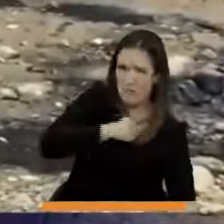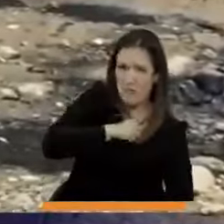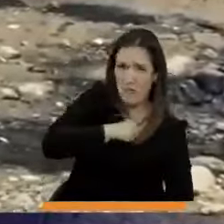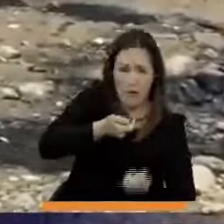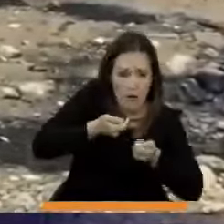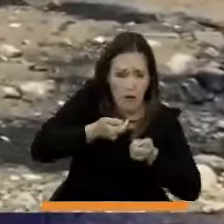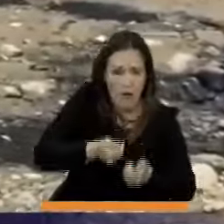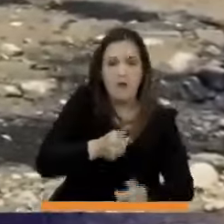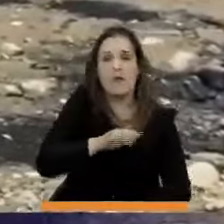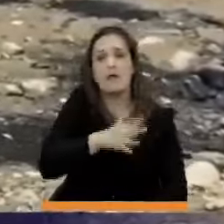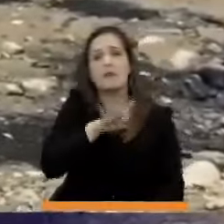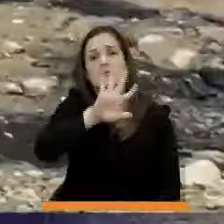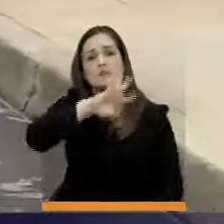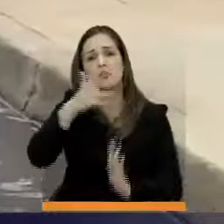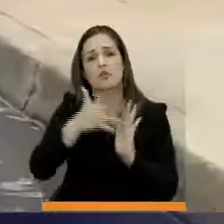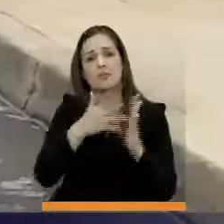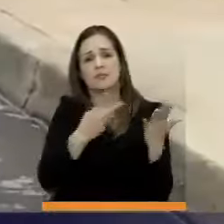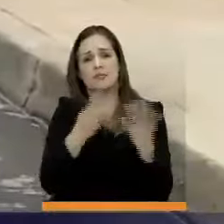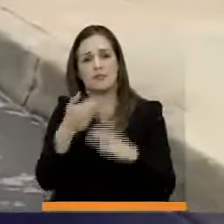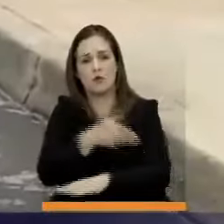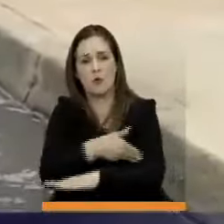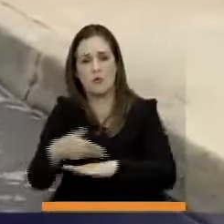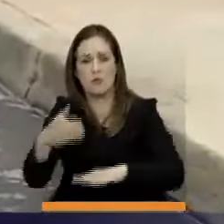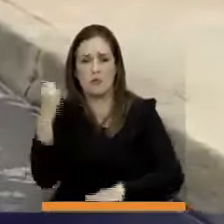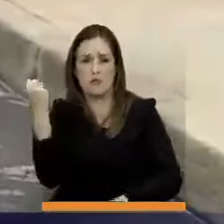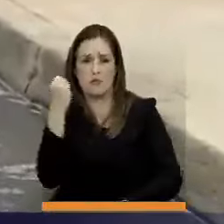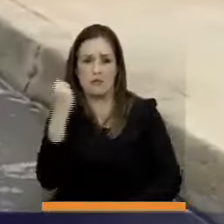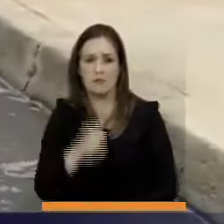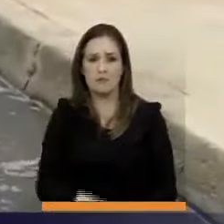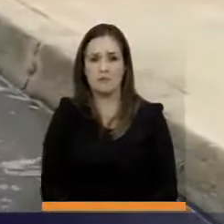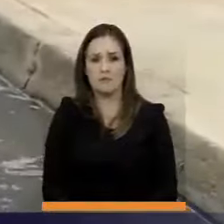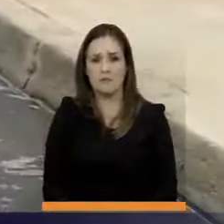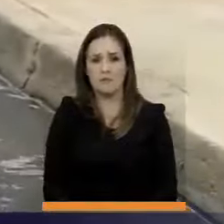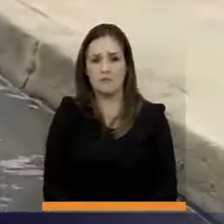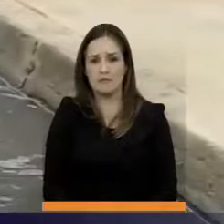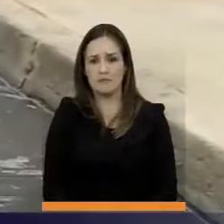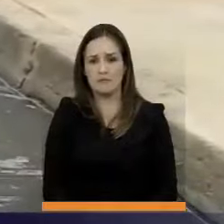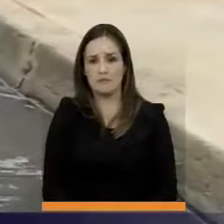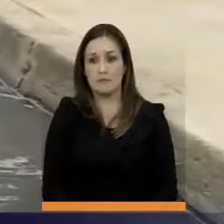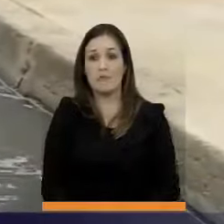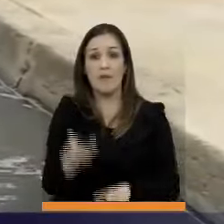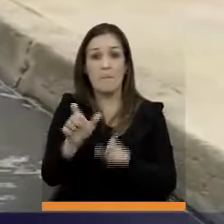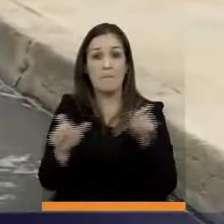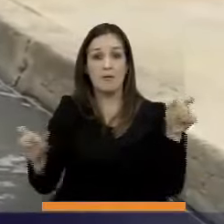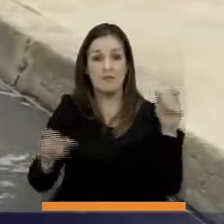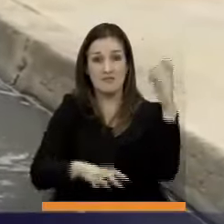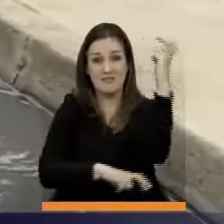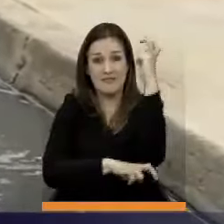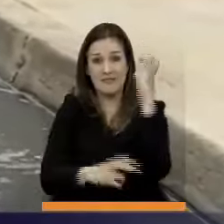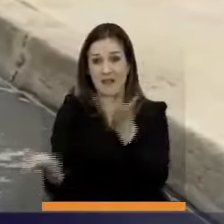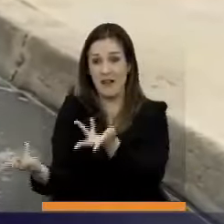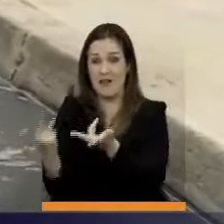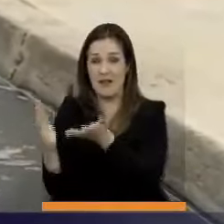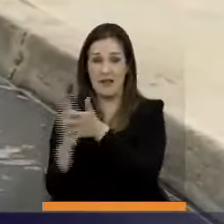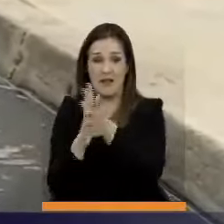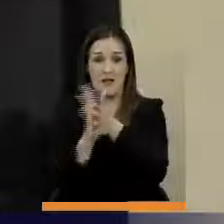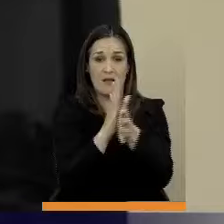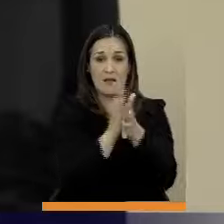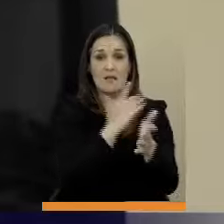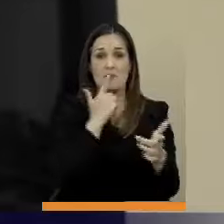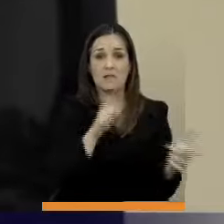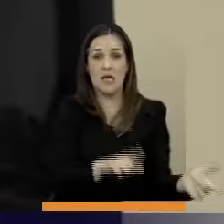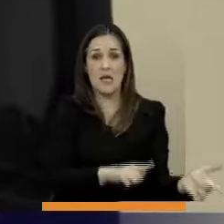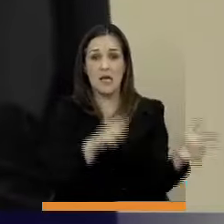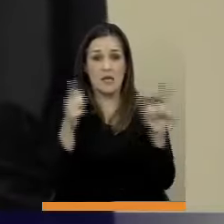inversión superior a los 5.700 millones de pesos. Aguas de Bolívar me ha manifestado que el sistema de alcantarillado ya está